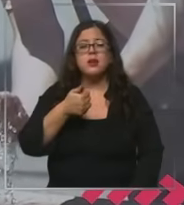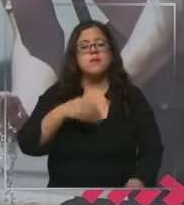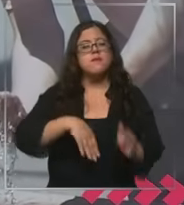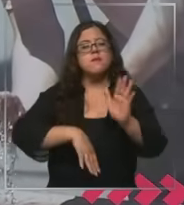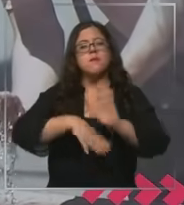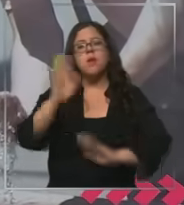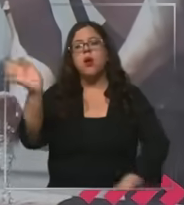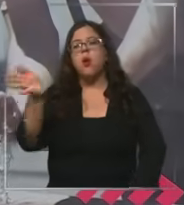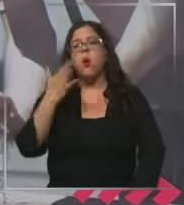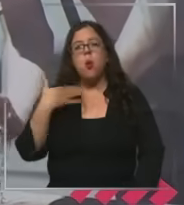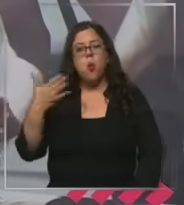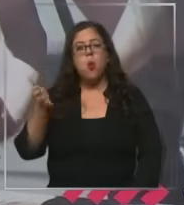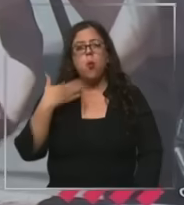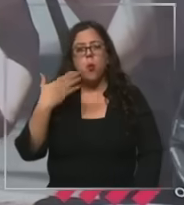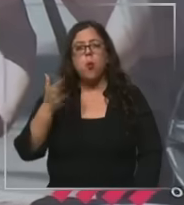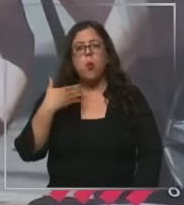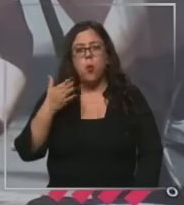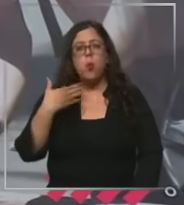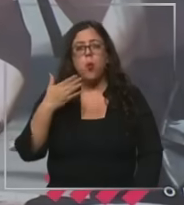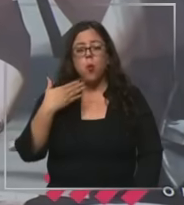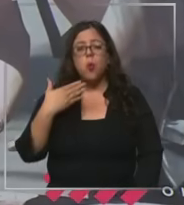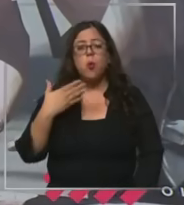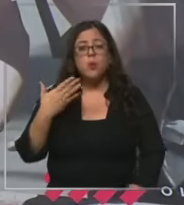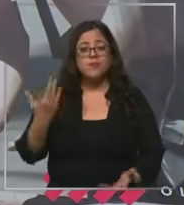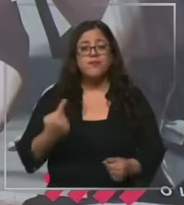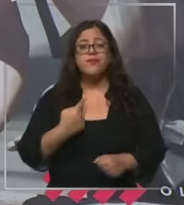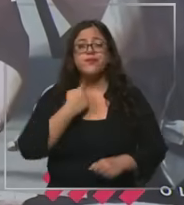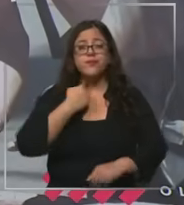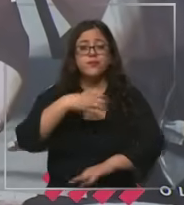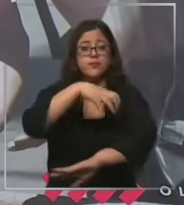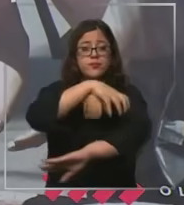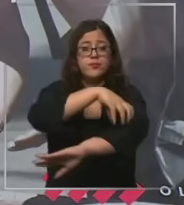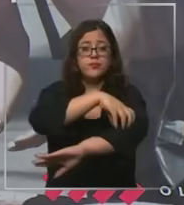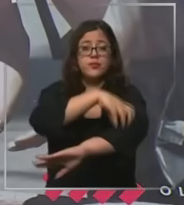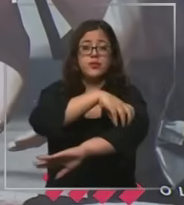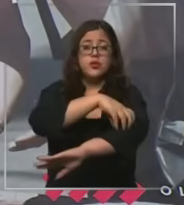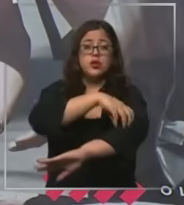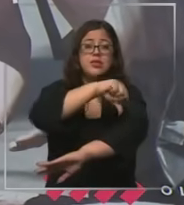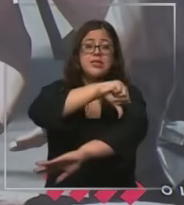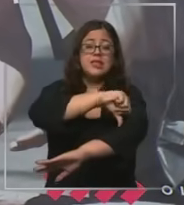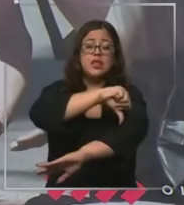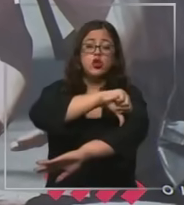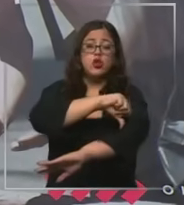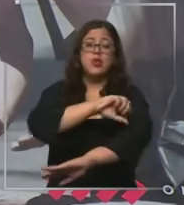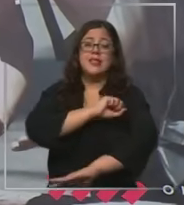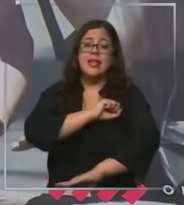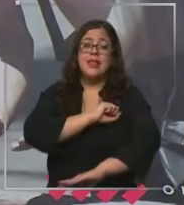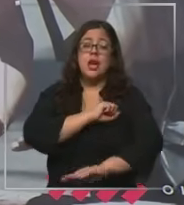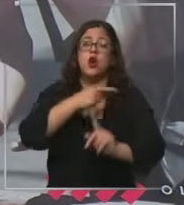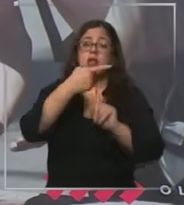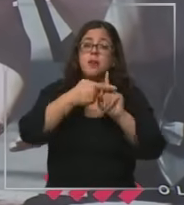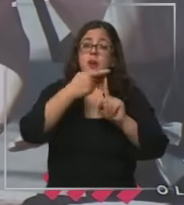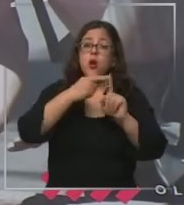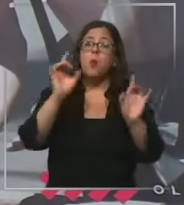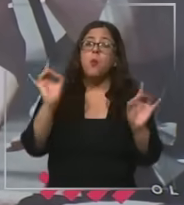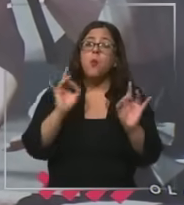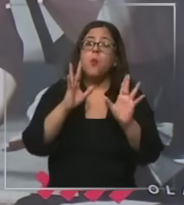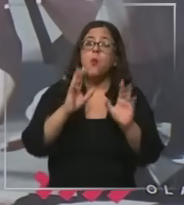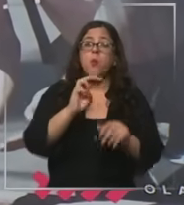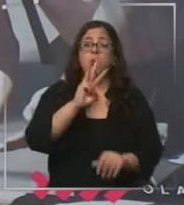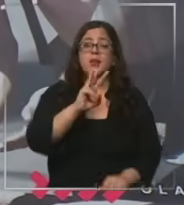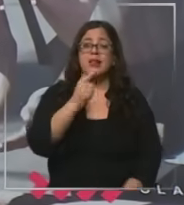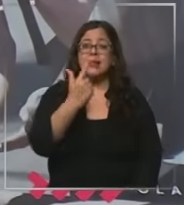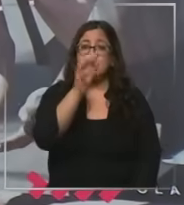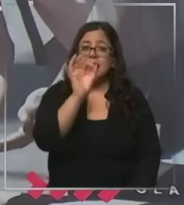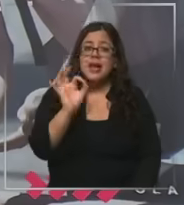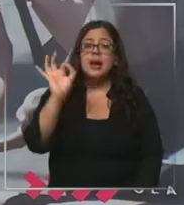más caluroso en medio de esta intensa ola de calor que afecta a la zona central del país. En Santiago los termómetros podrían llegar a los